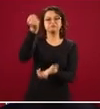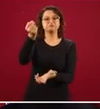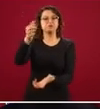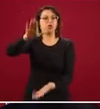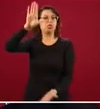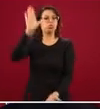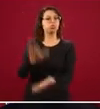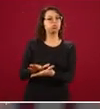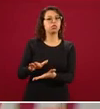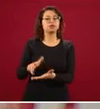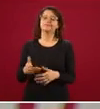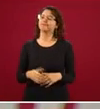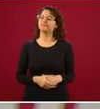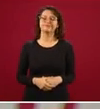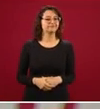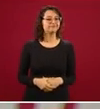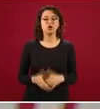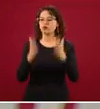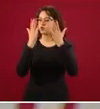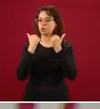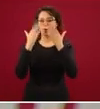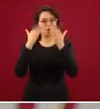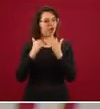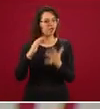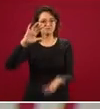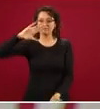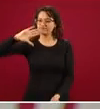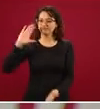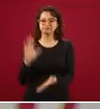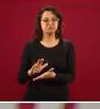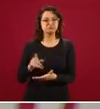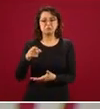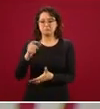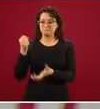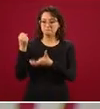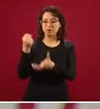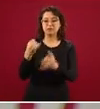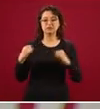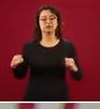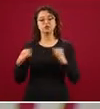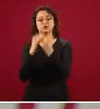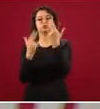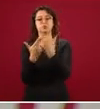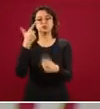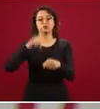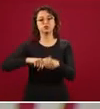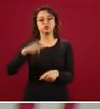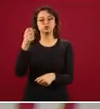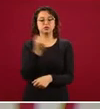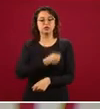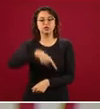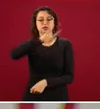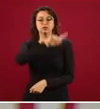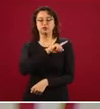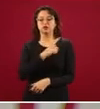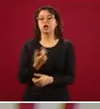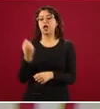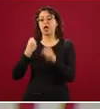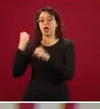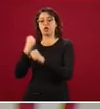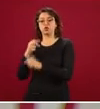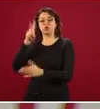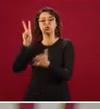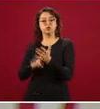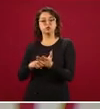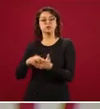más, no hubo recortes presupuestales a los Institutos Nacionales de Salud. En promedio tuvieron de 2019